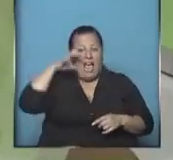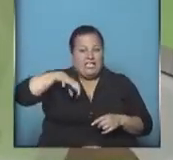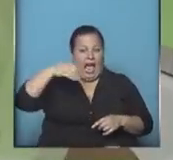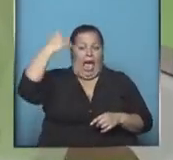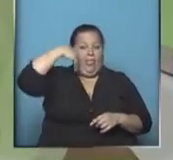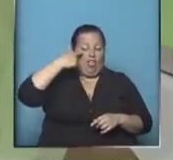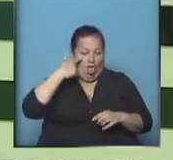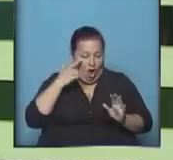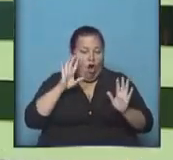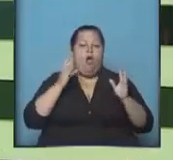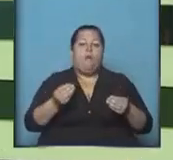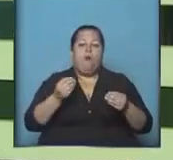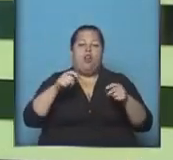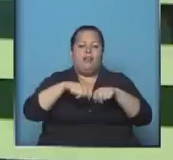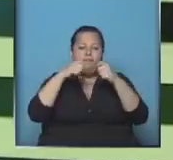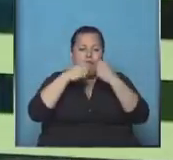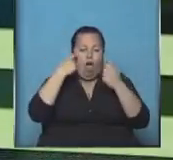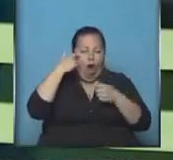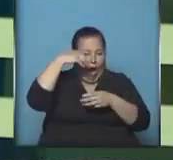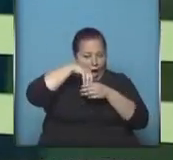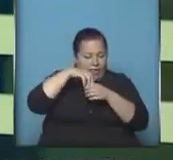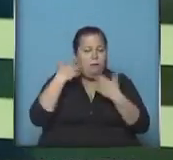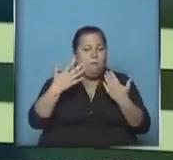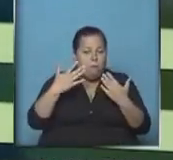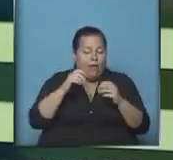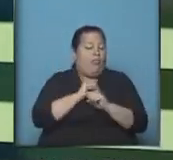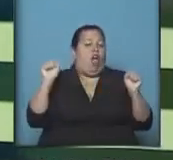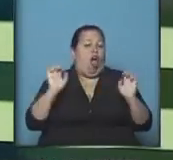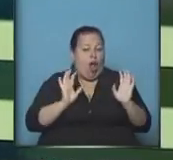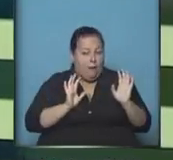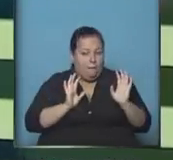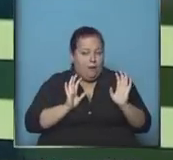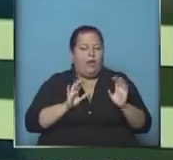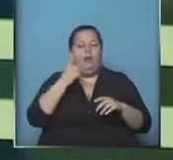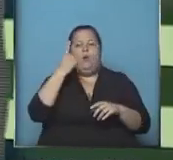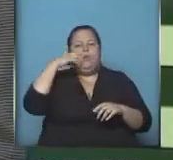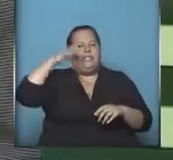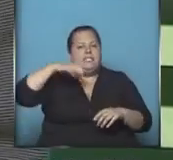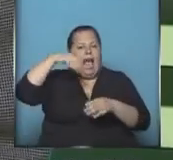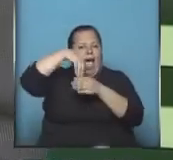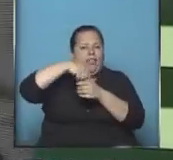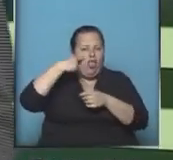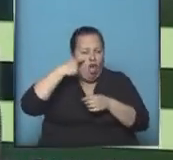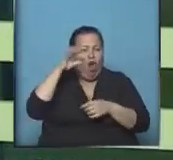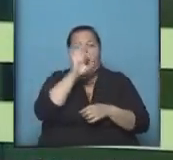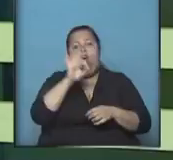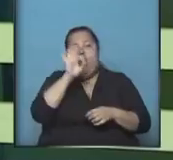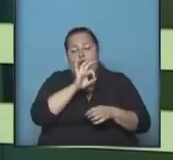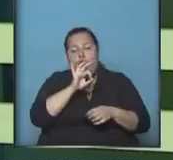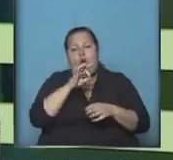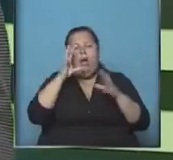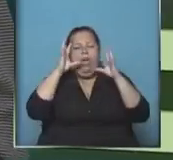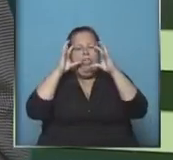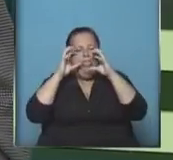intraocular porque los daños retina les pueden ser sorpresivos debutar con un sangrado intraocular o debutar con un